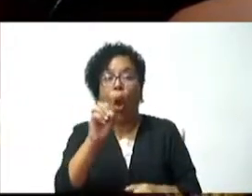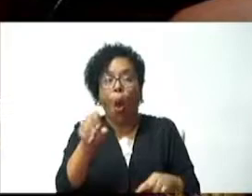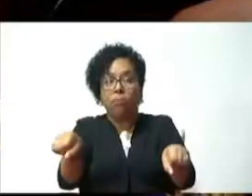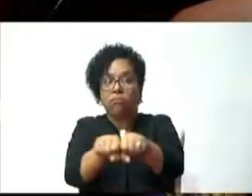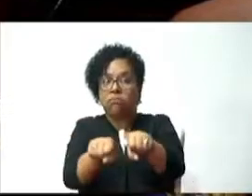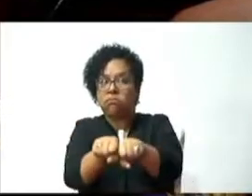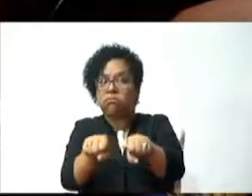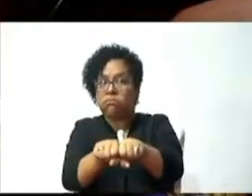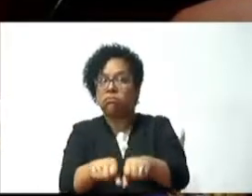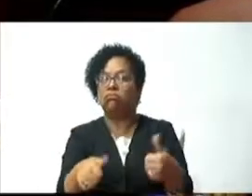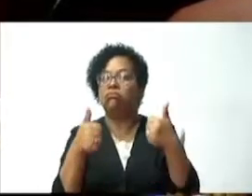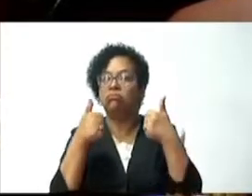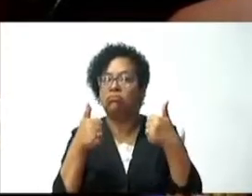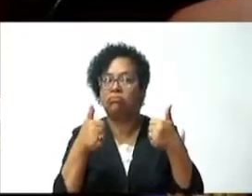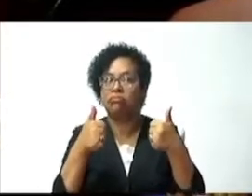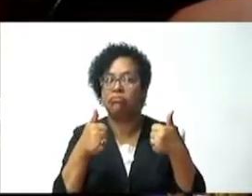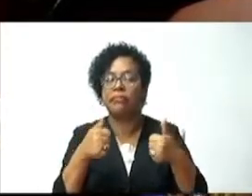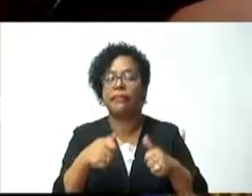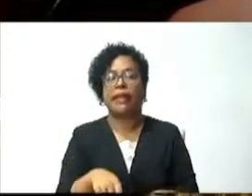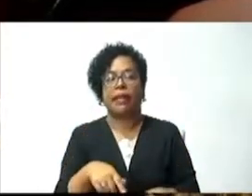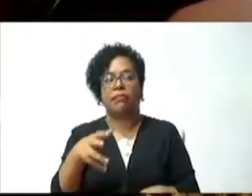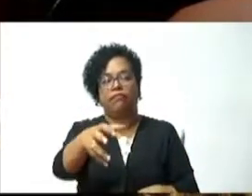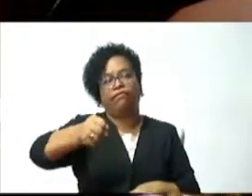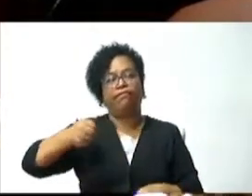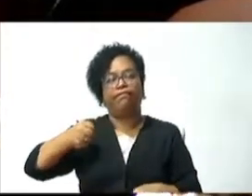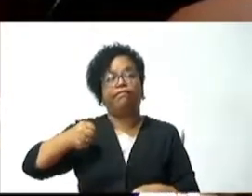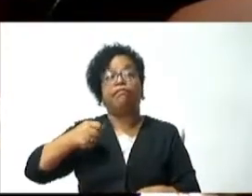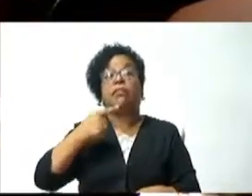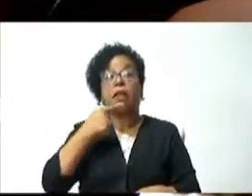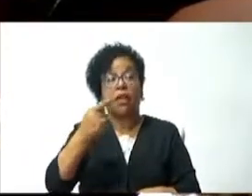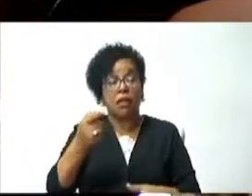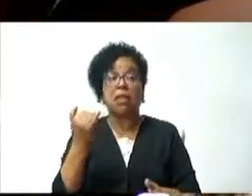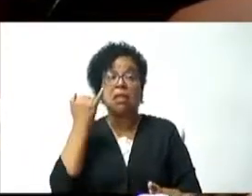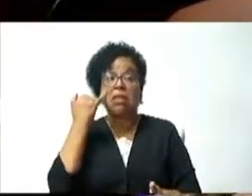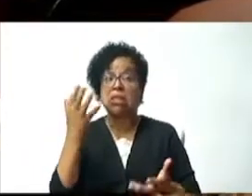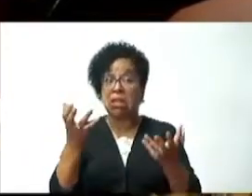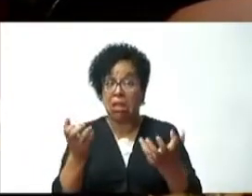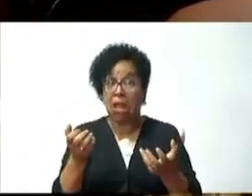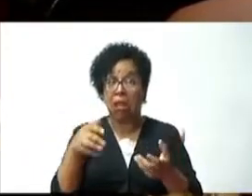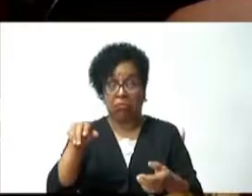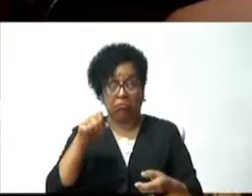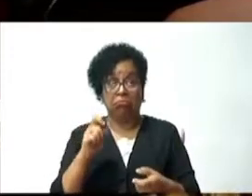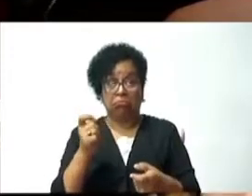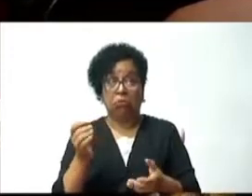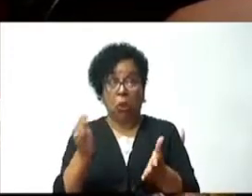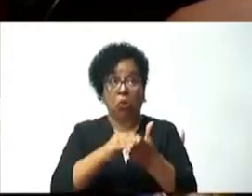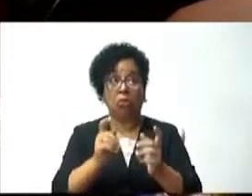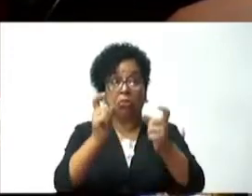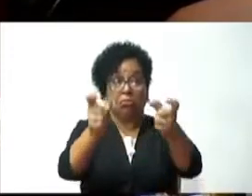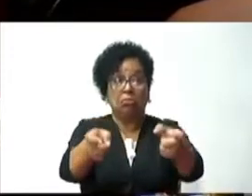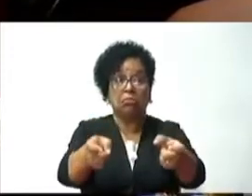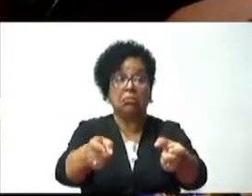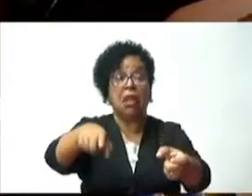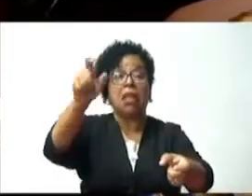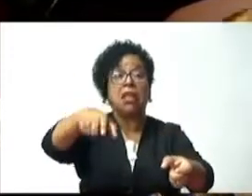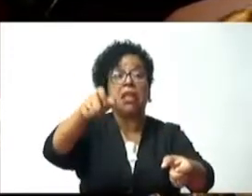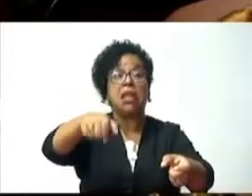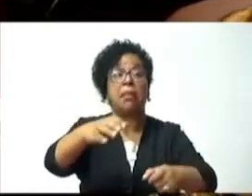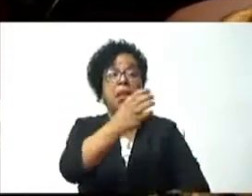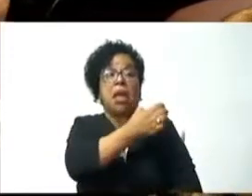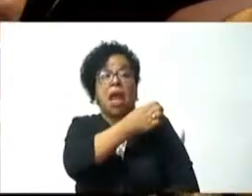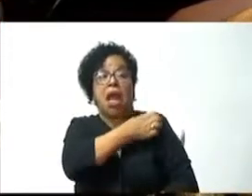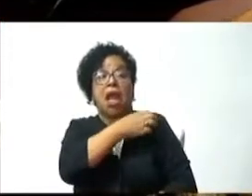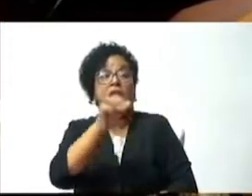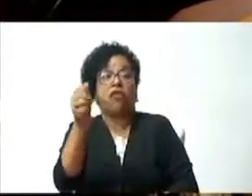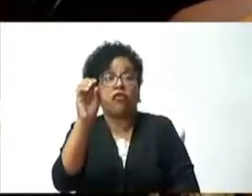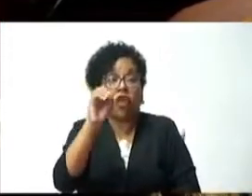patrón para devolverlo. Y si no logran comunicarse, de aquí a que lo trasladan a la base donde